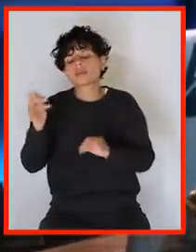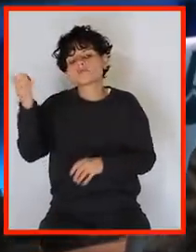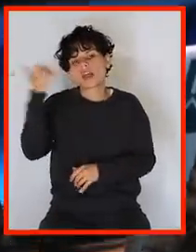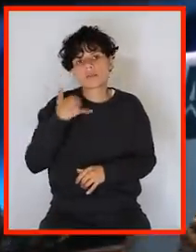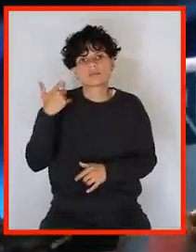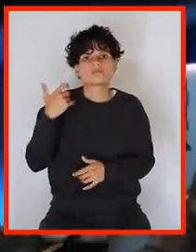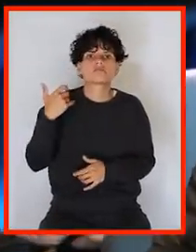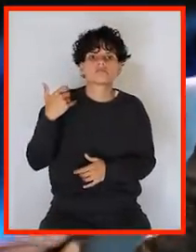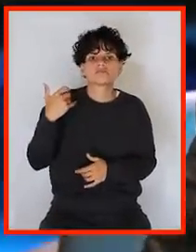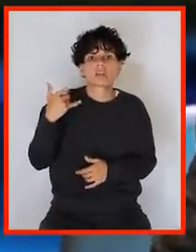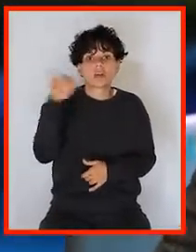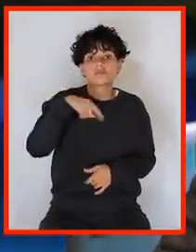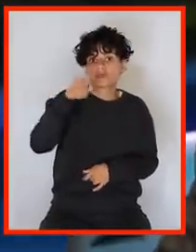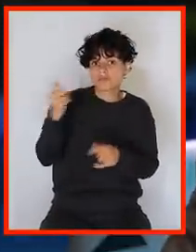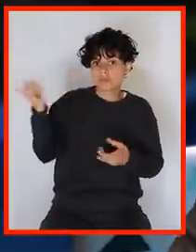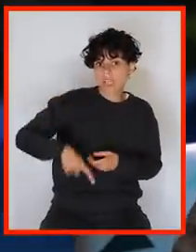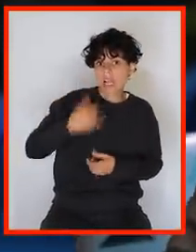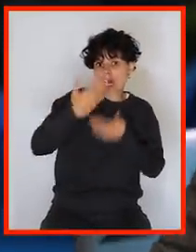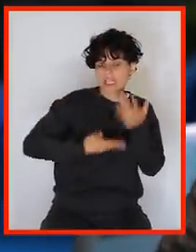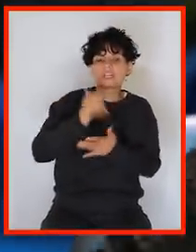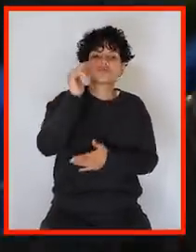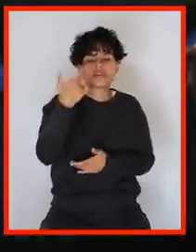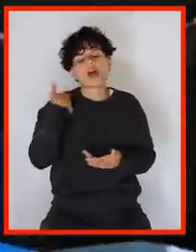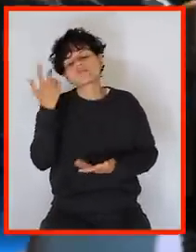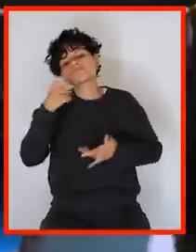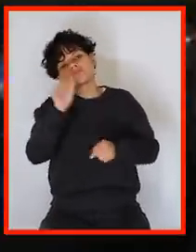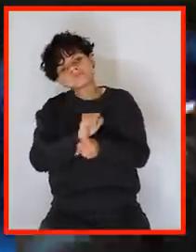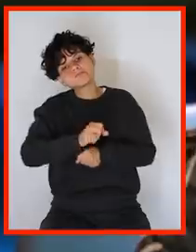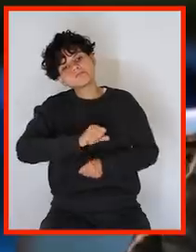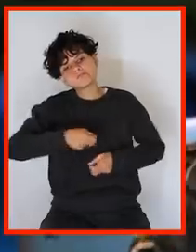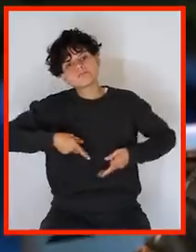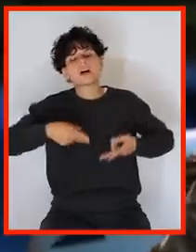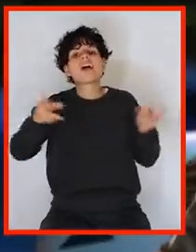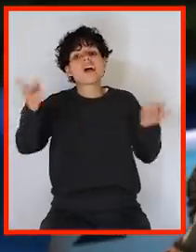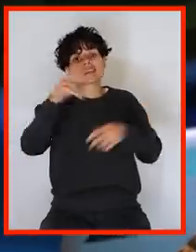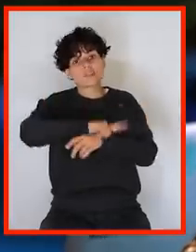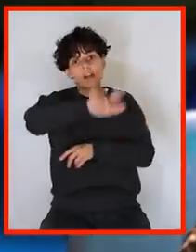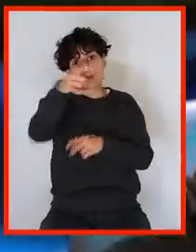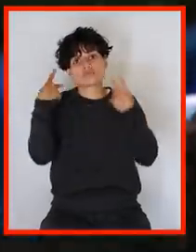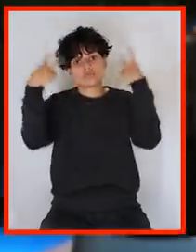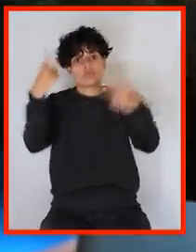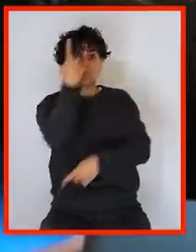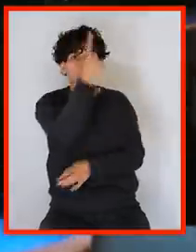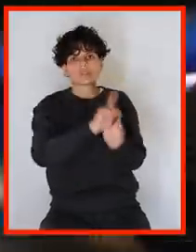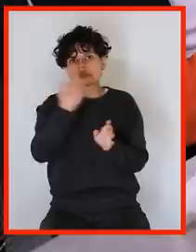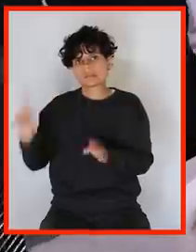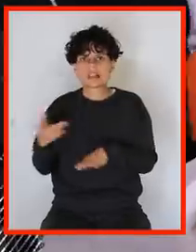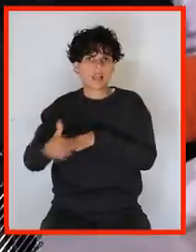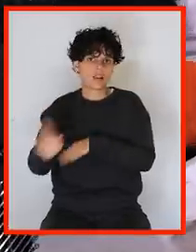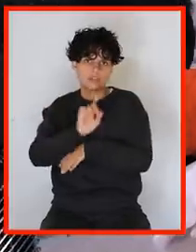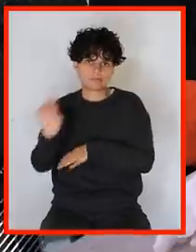que ya? Venían a cantar para acá y la weá, sí, obvio. Fuimos para allá, viajamos. Uno incluso se quedó fuera del avión, puta, se perdió el vuelo y la